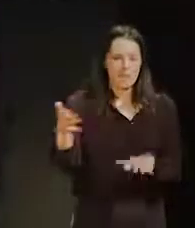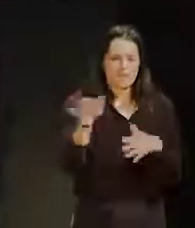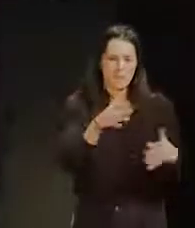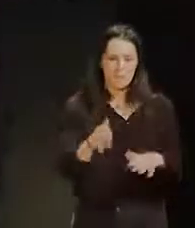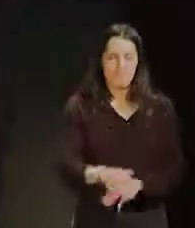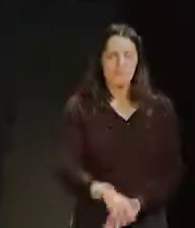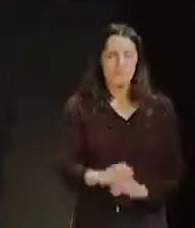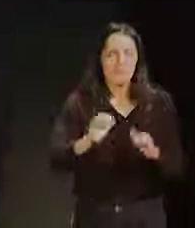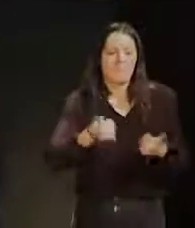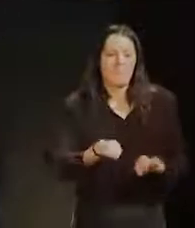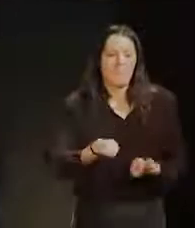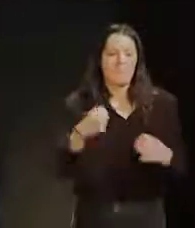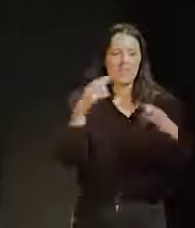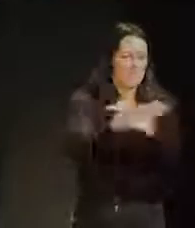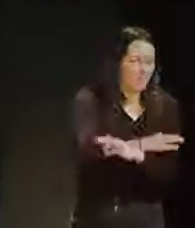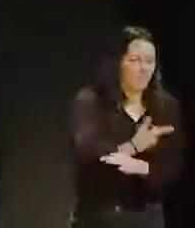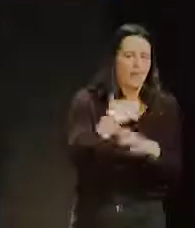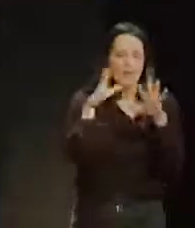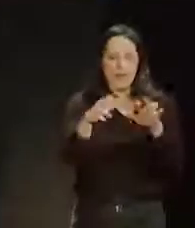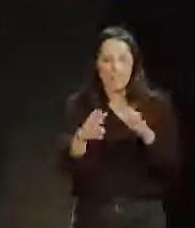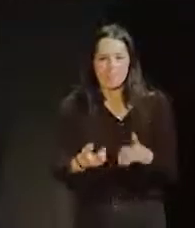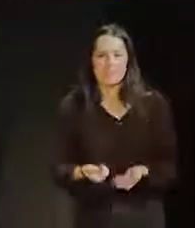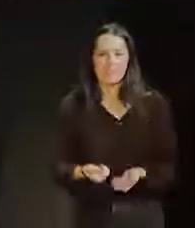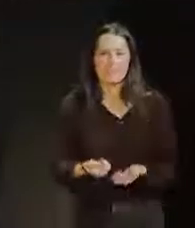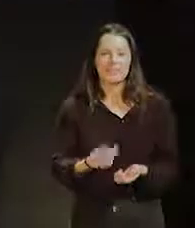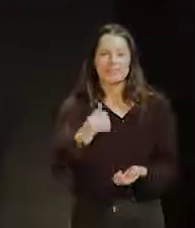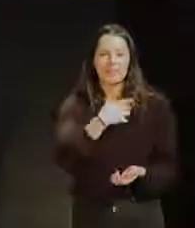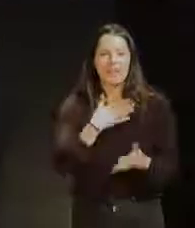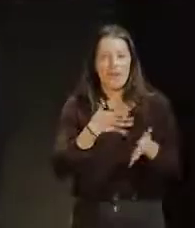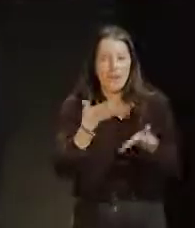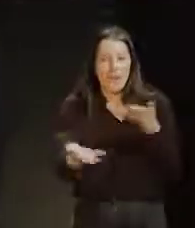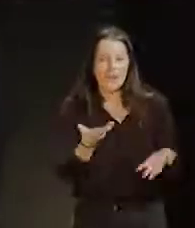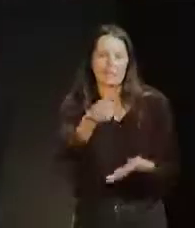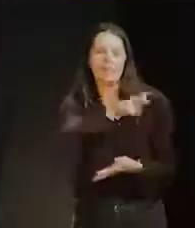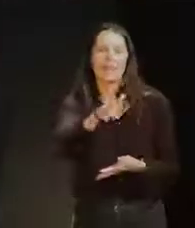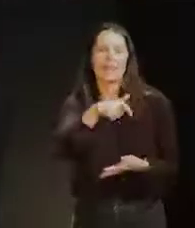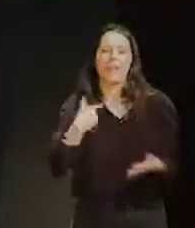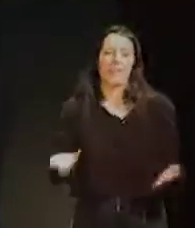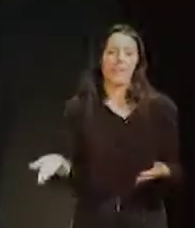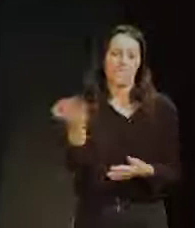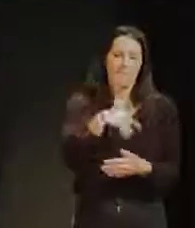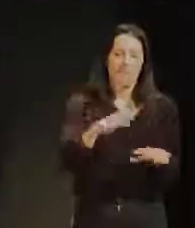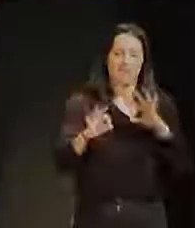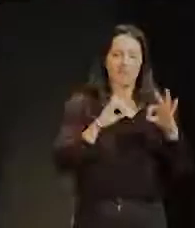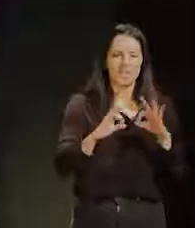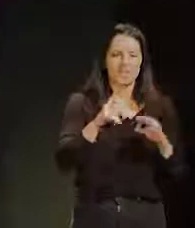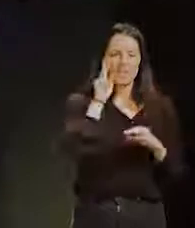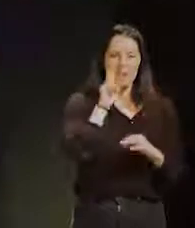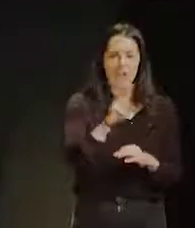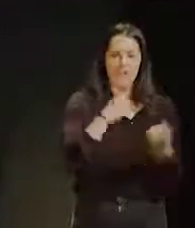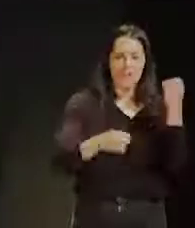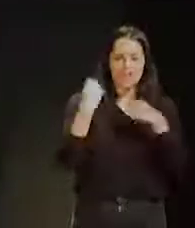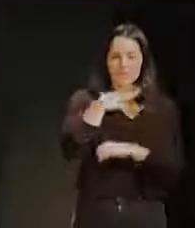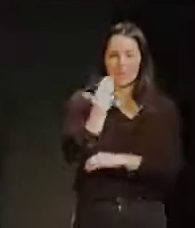total y que la gente vaya en el medio de la obra. Pero esto me gusta, es como que en este momento